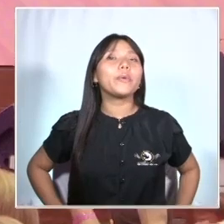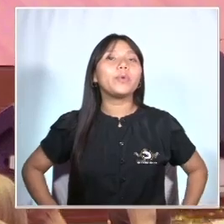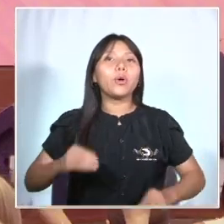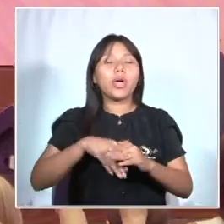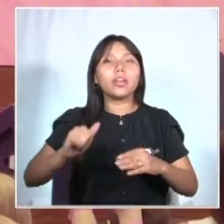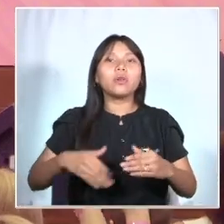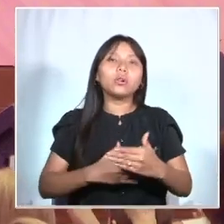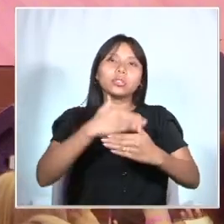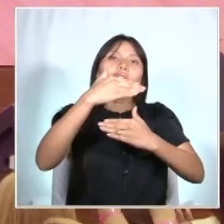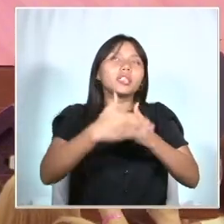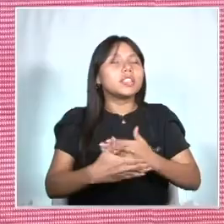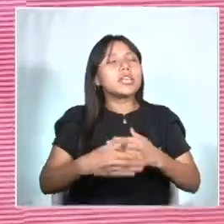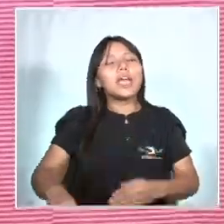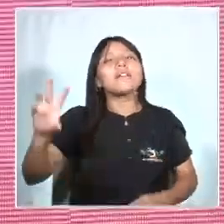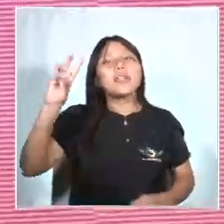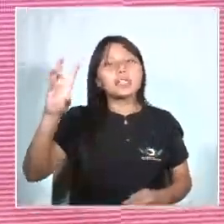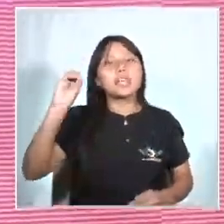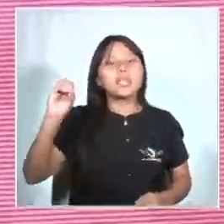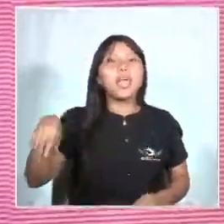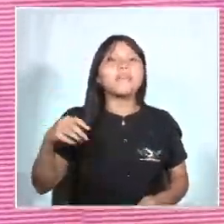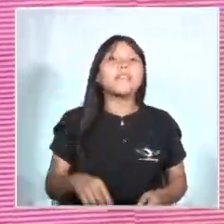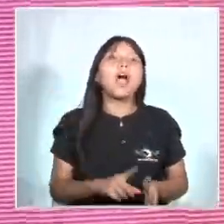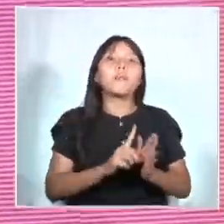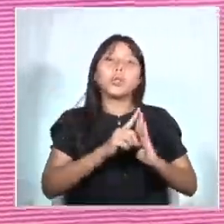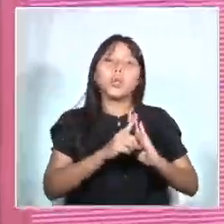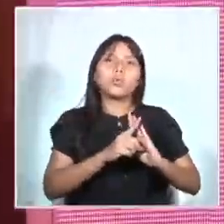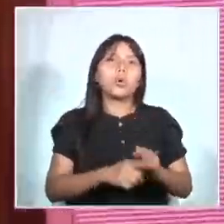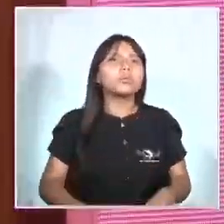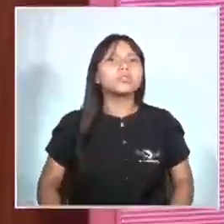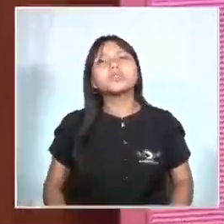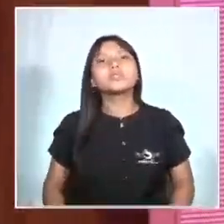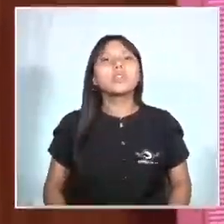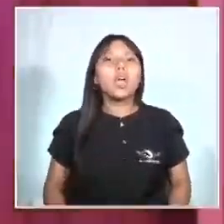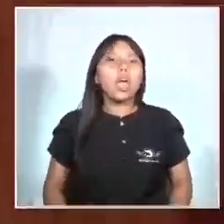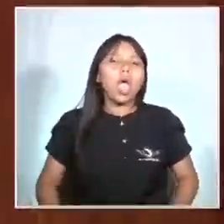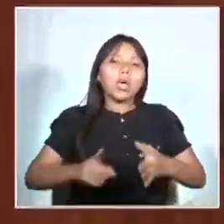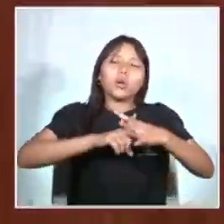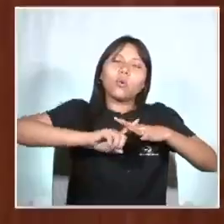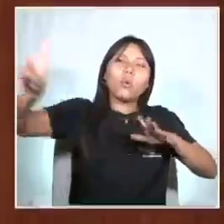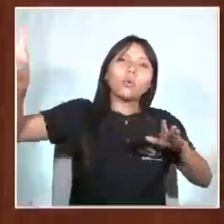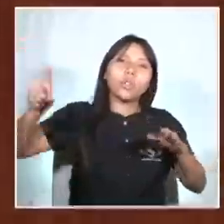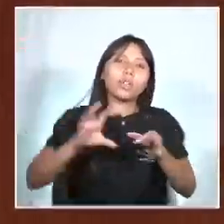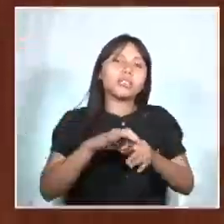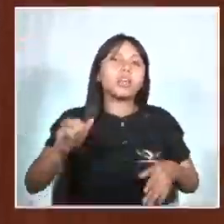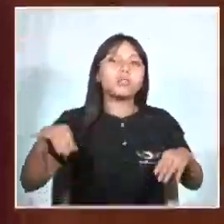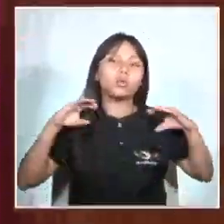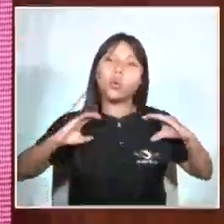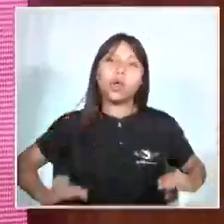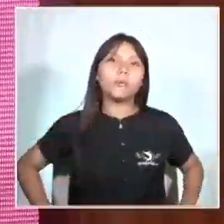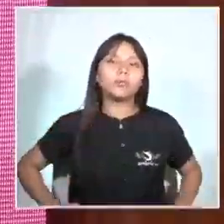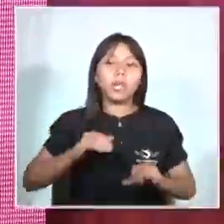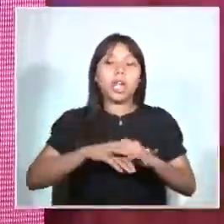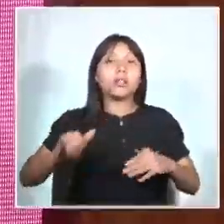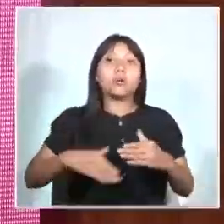60 minutos artritis sales de las articulaciones. En los próximos